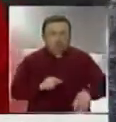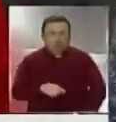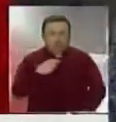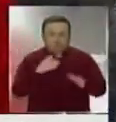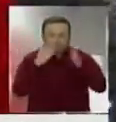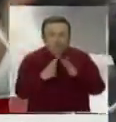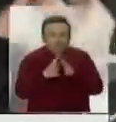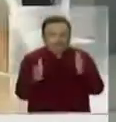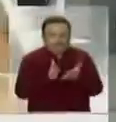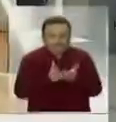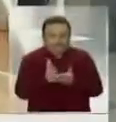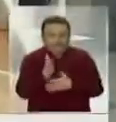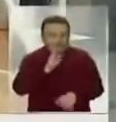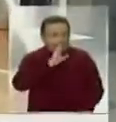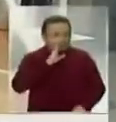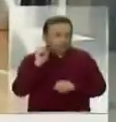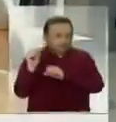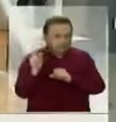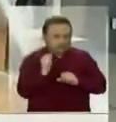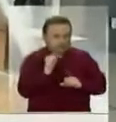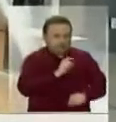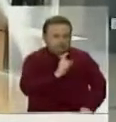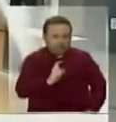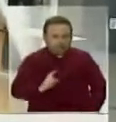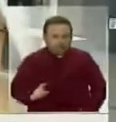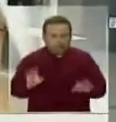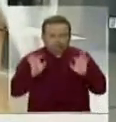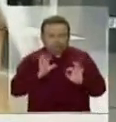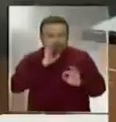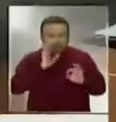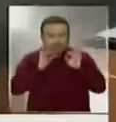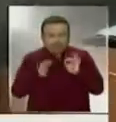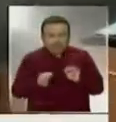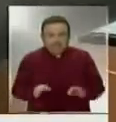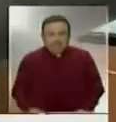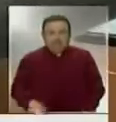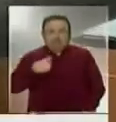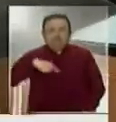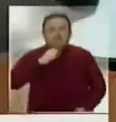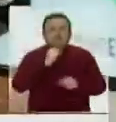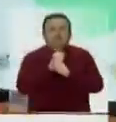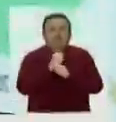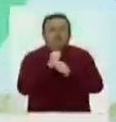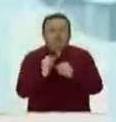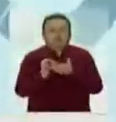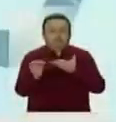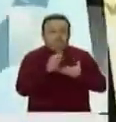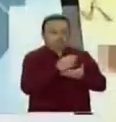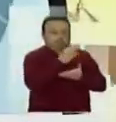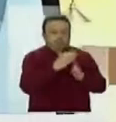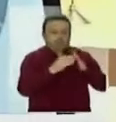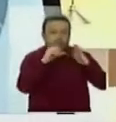Se han dedicado de manera inicial a limpiar las tiendas, a poder reponer y también a encontrar, decía yo, los empleados de las comunas en